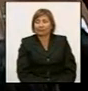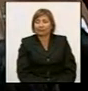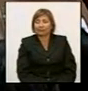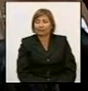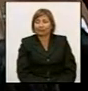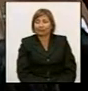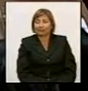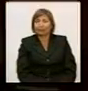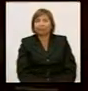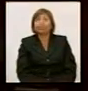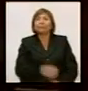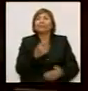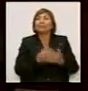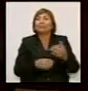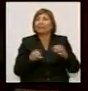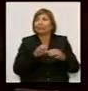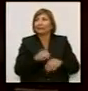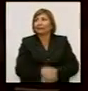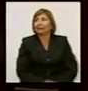¿Y qué hacemos?